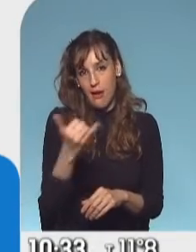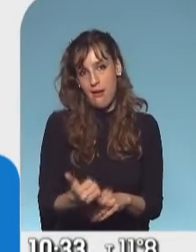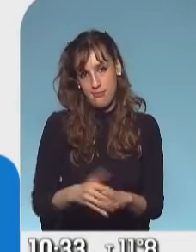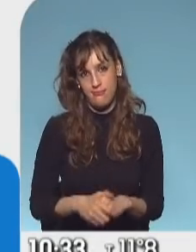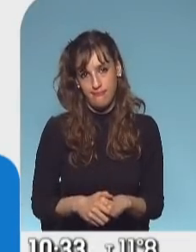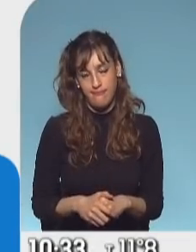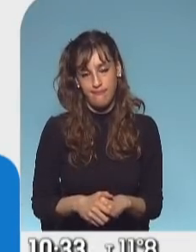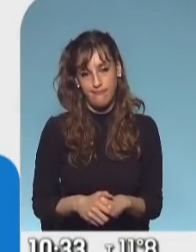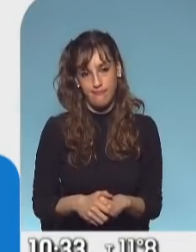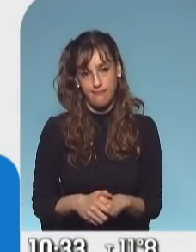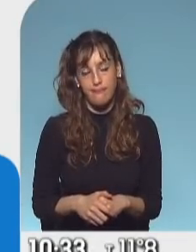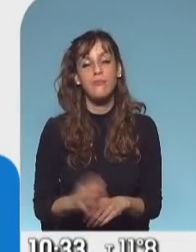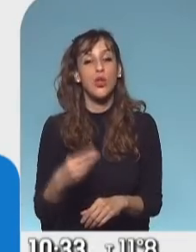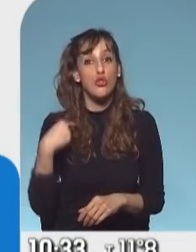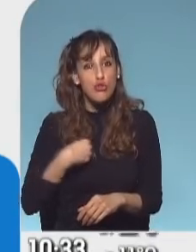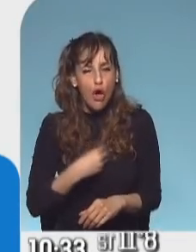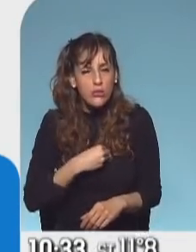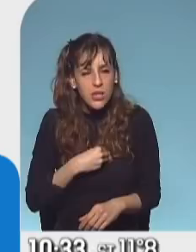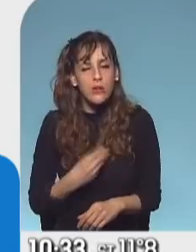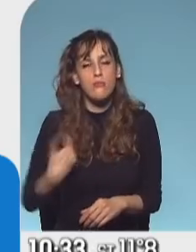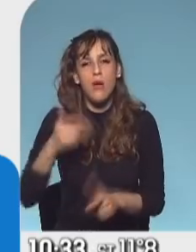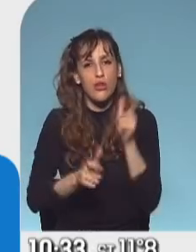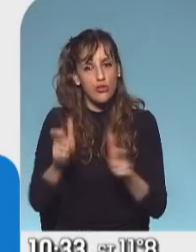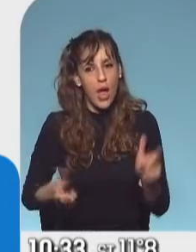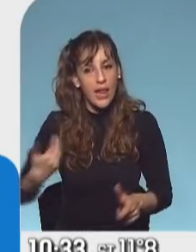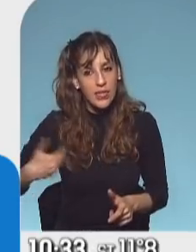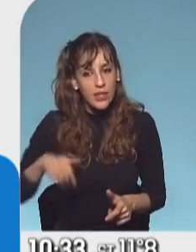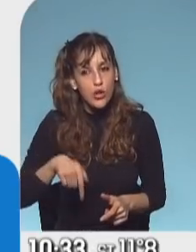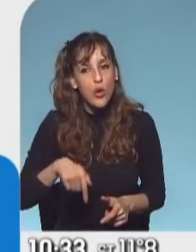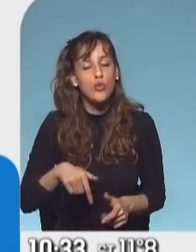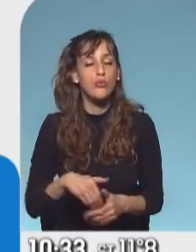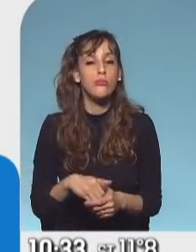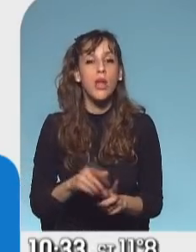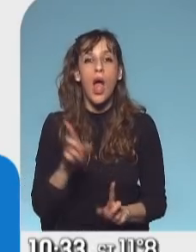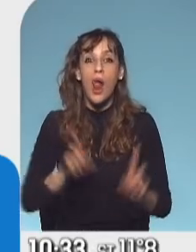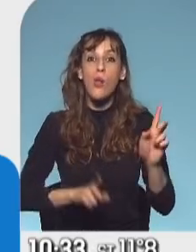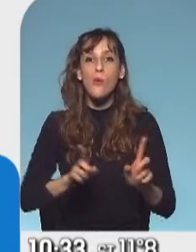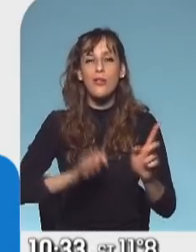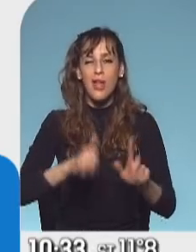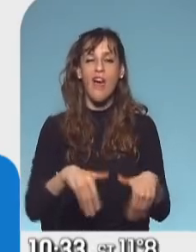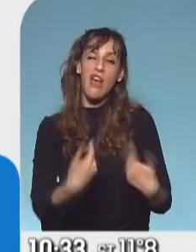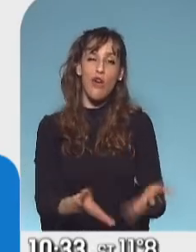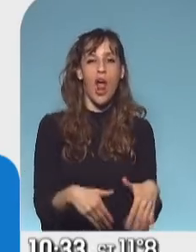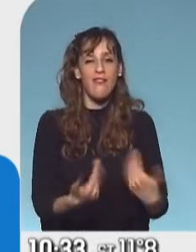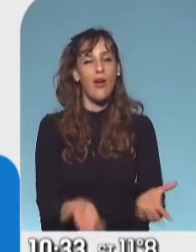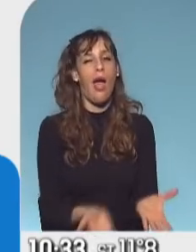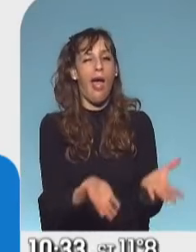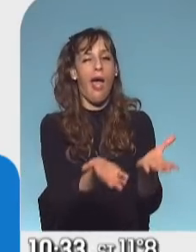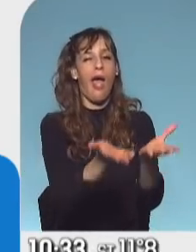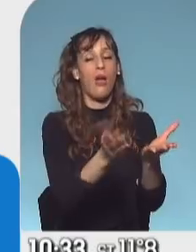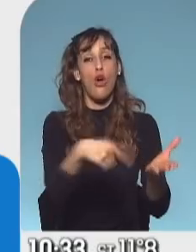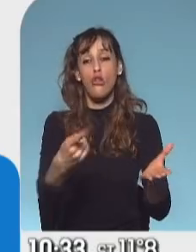merecíamos. Yo siento que los argentinos hemos permitido que algunos ganen mucho y que muchos pierdan mucho